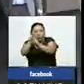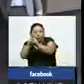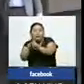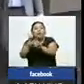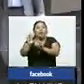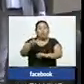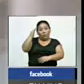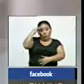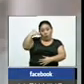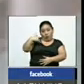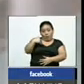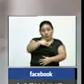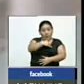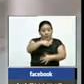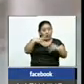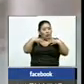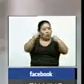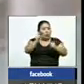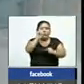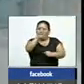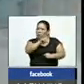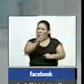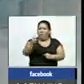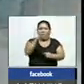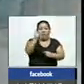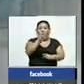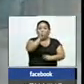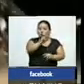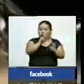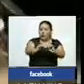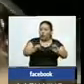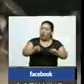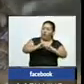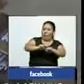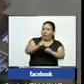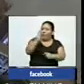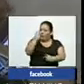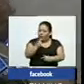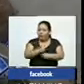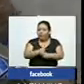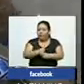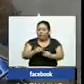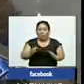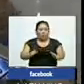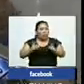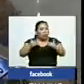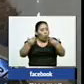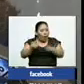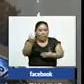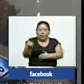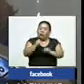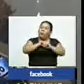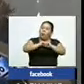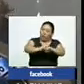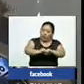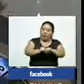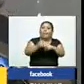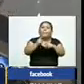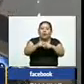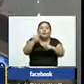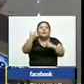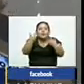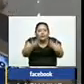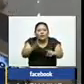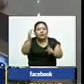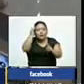ministra Ana Orellana descarta la muerte de dos menores por esta enfermedad. No hay muertos, pero sí han habido casos comprobados.